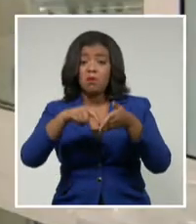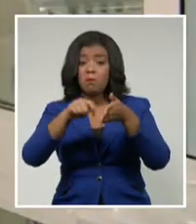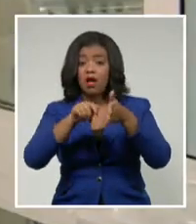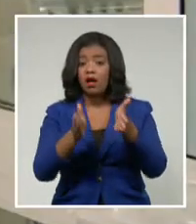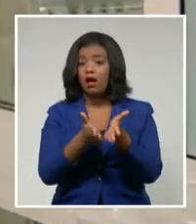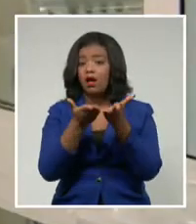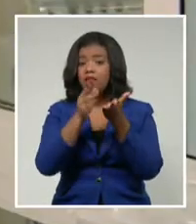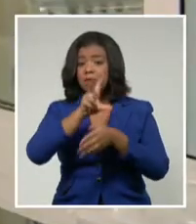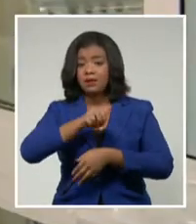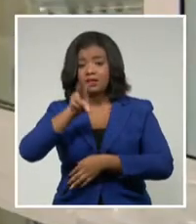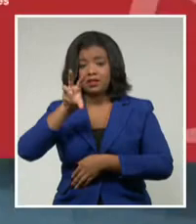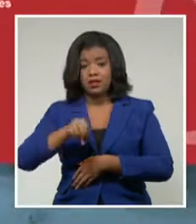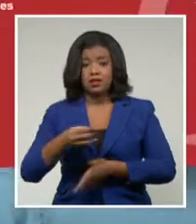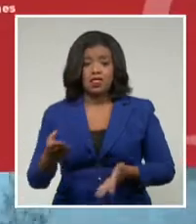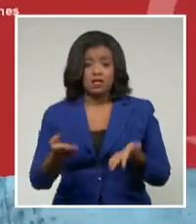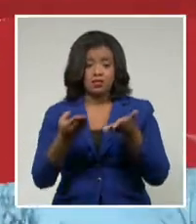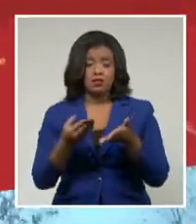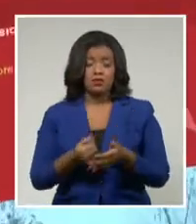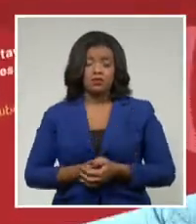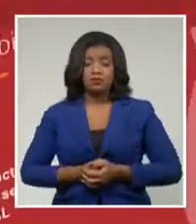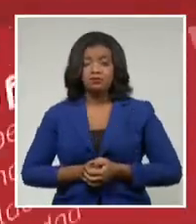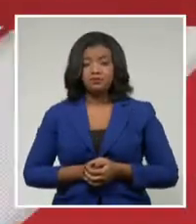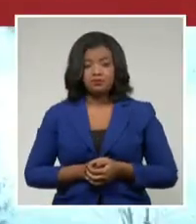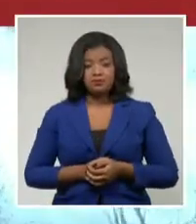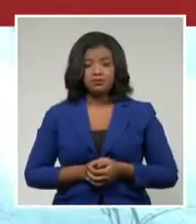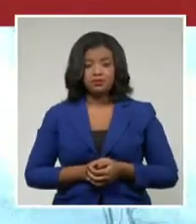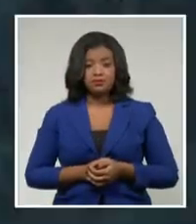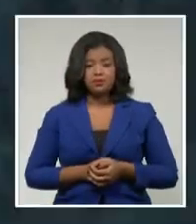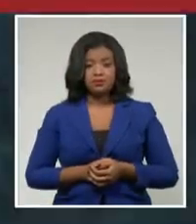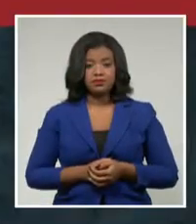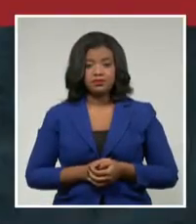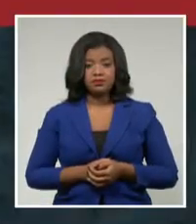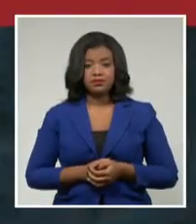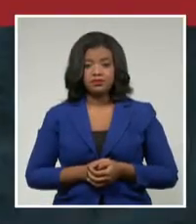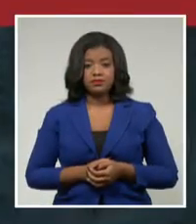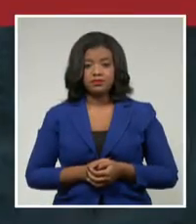desarrollo sostenible. Marisela Recasens, Sistema Informativo de la Televisión Cubana.